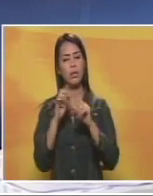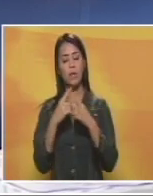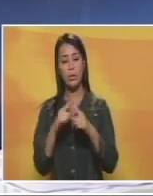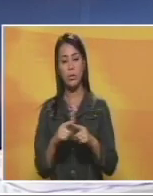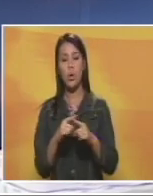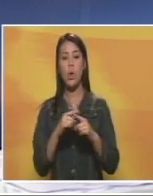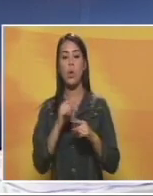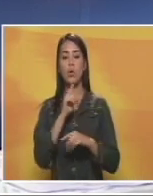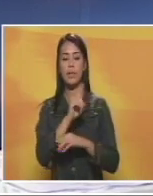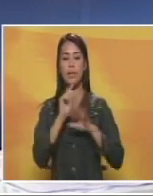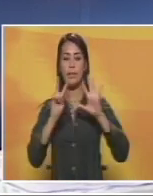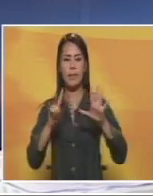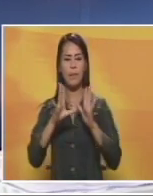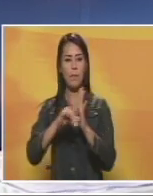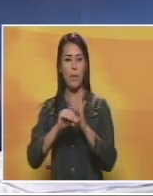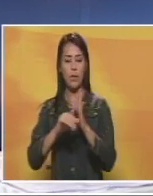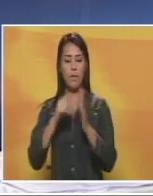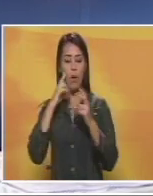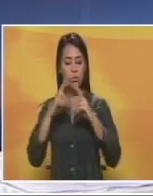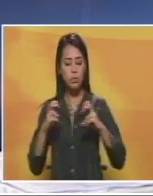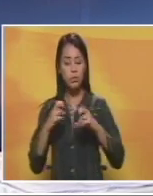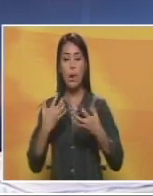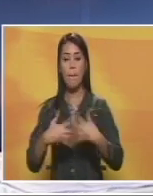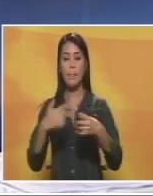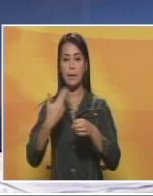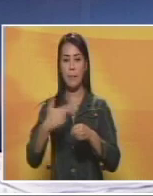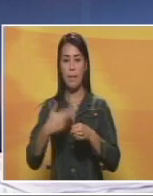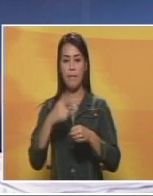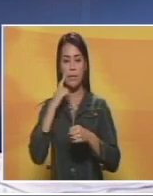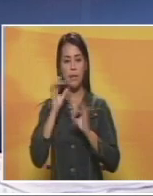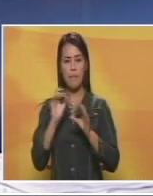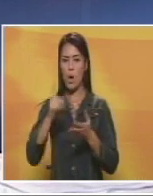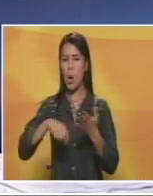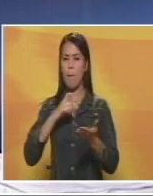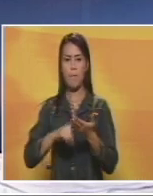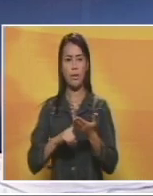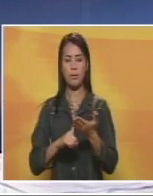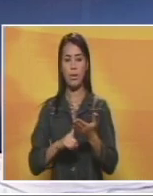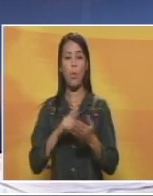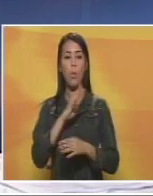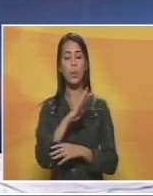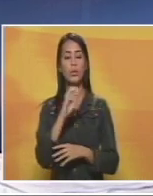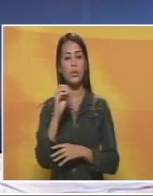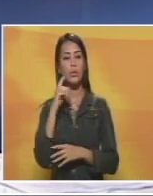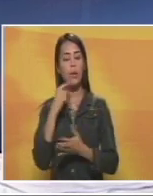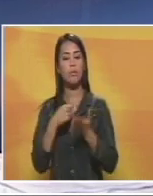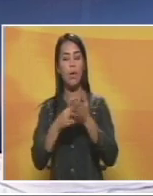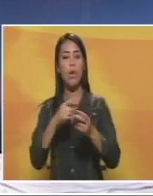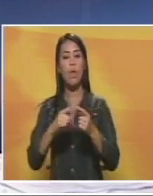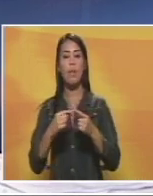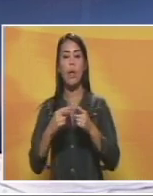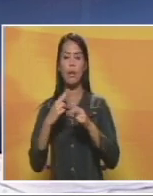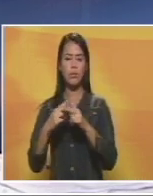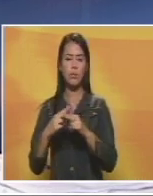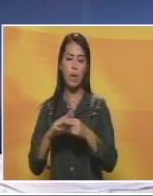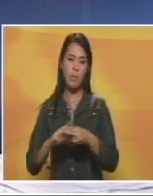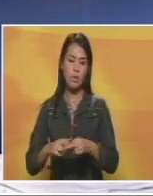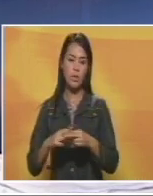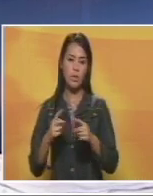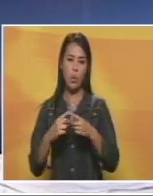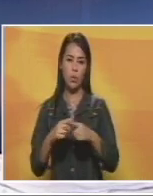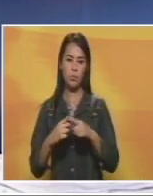17 de investigación por corrupción en PDVSA relacionado con la entrega incompleta de 400 cisternas de aluminio para el transporte de